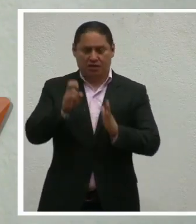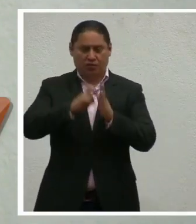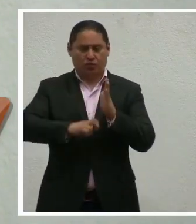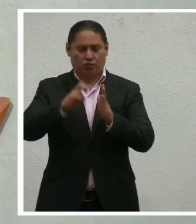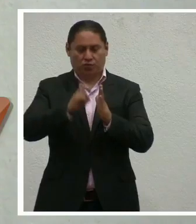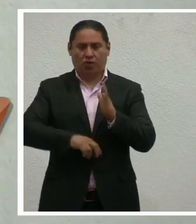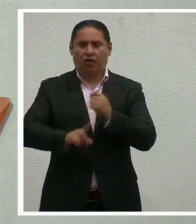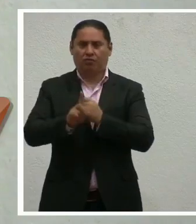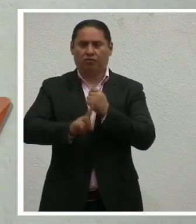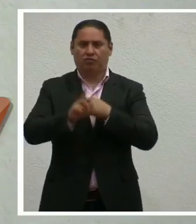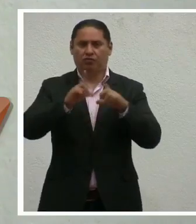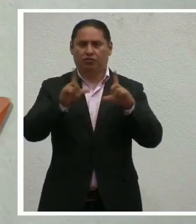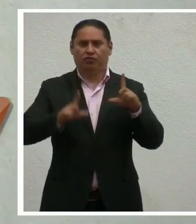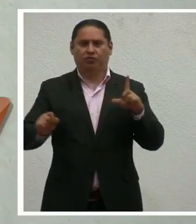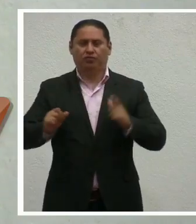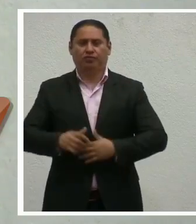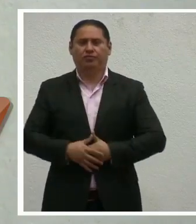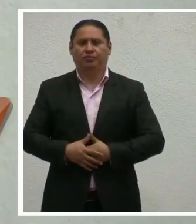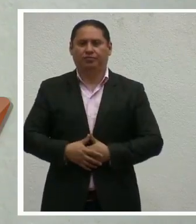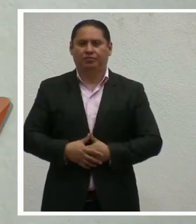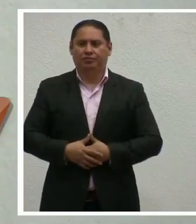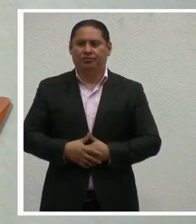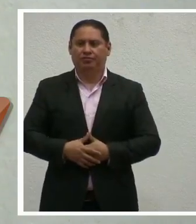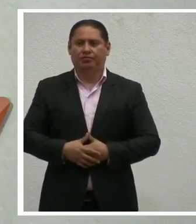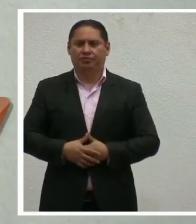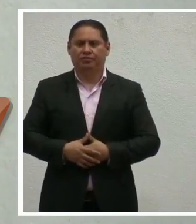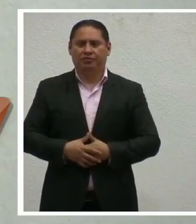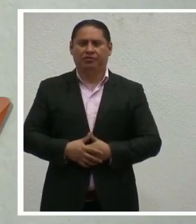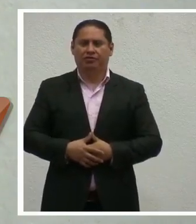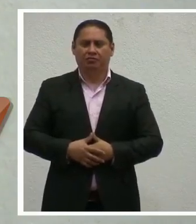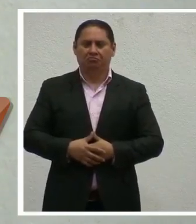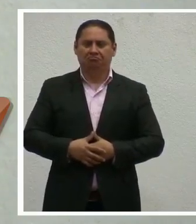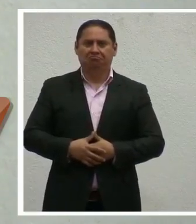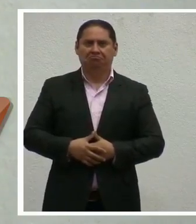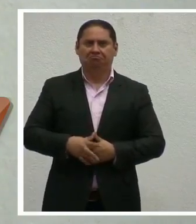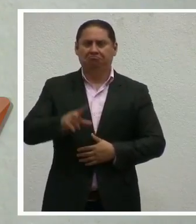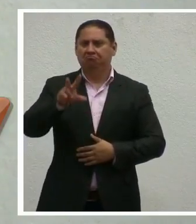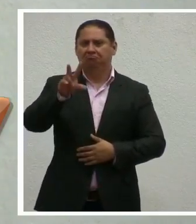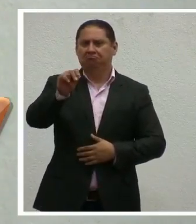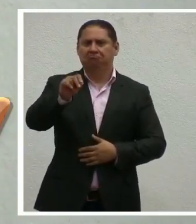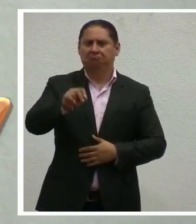nacionales, ni los opositores,